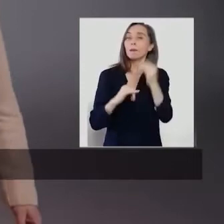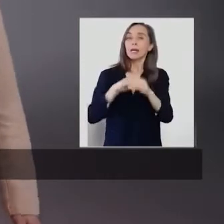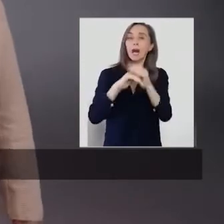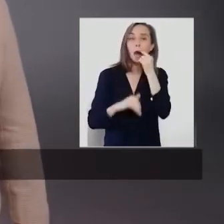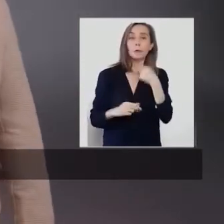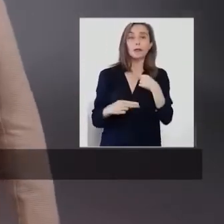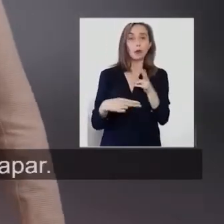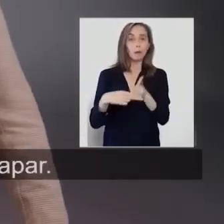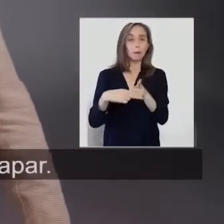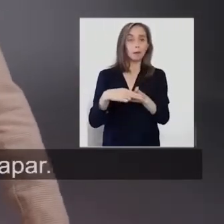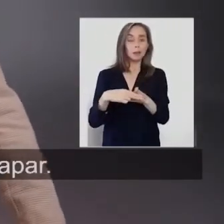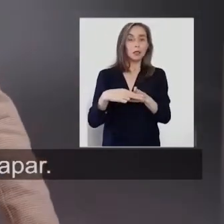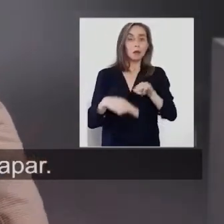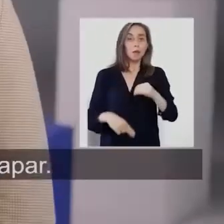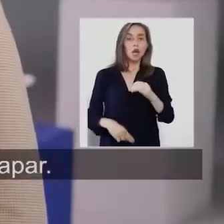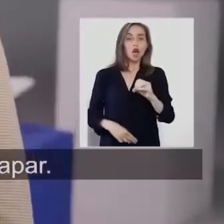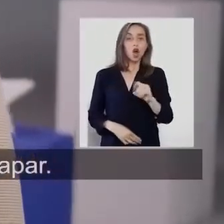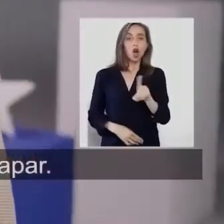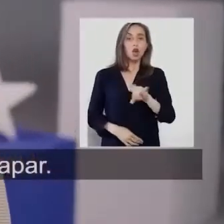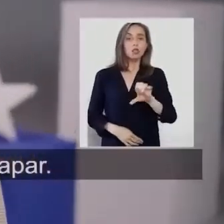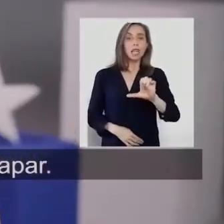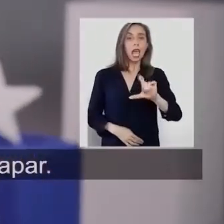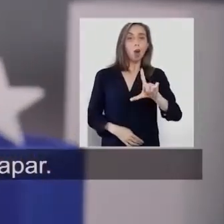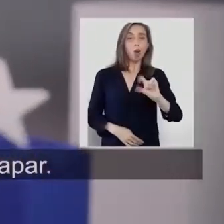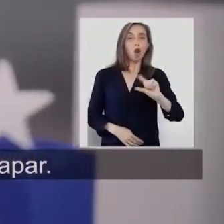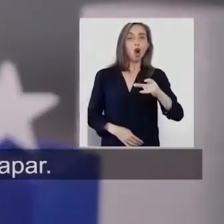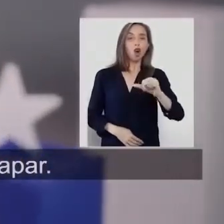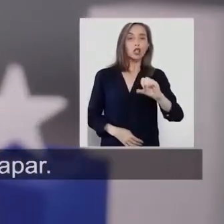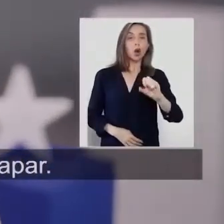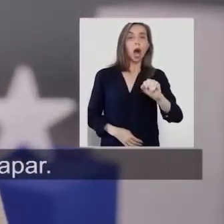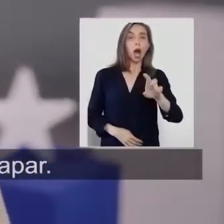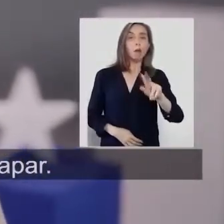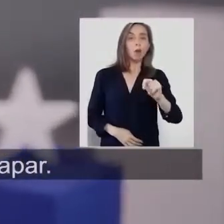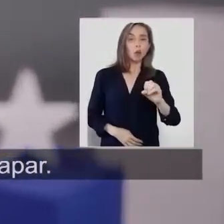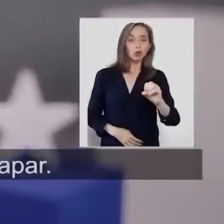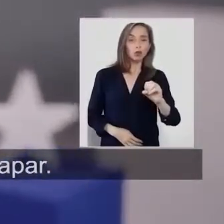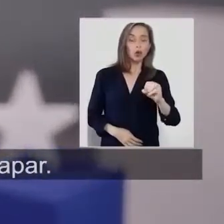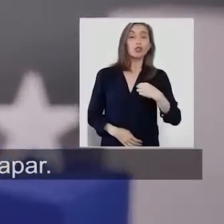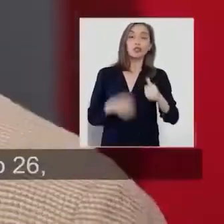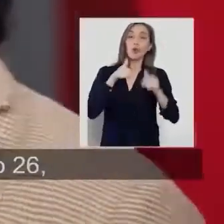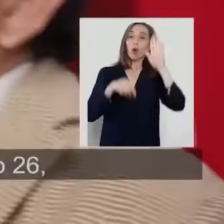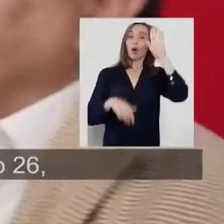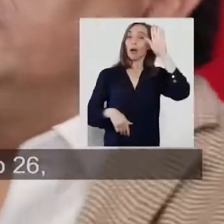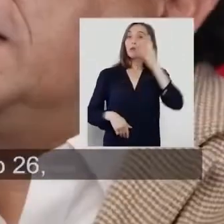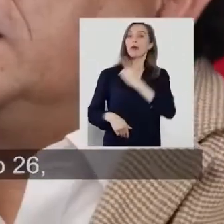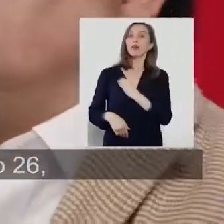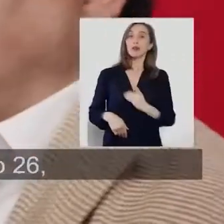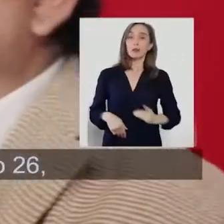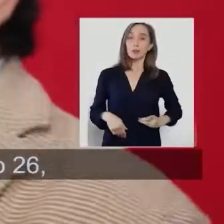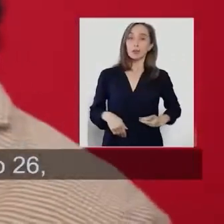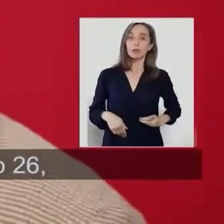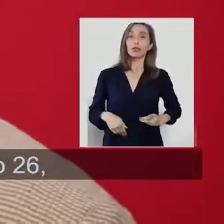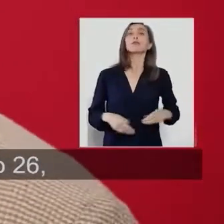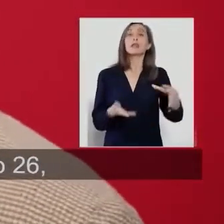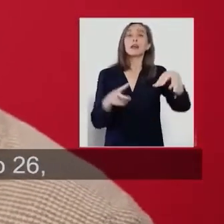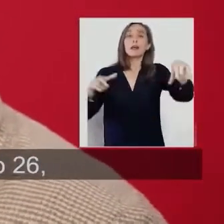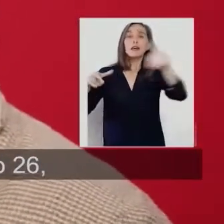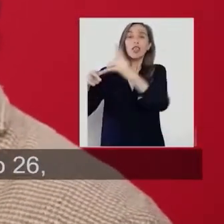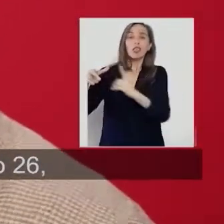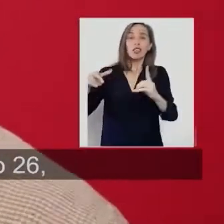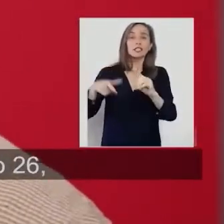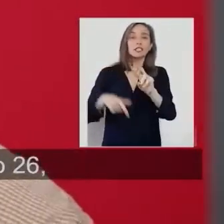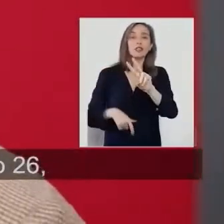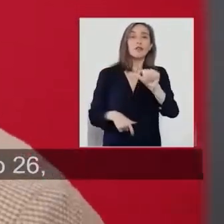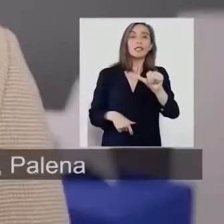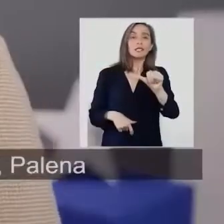Amigas y amigos, mi nombre es José Eulogio Aburto Ancapán. Soy candidato a diputado por el